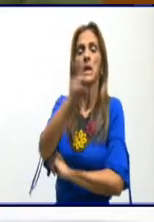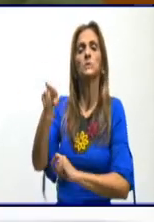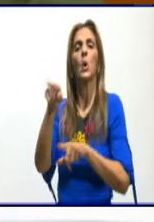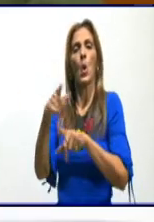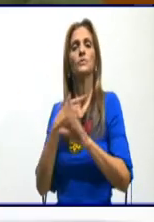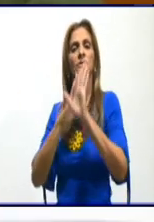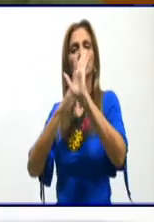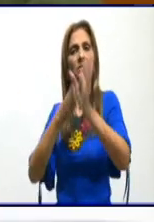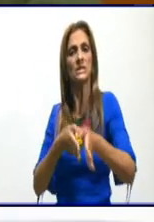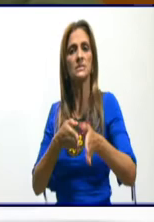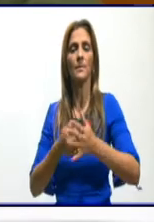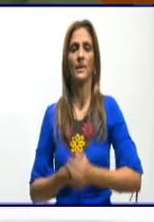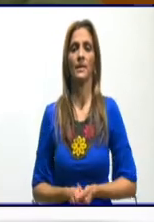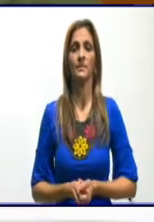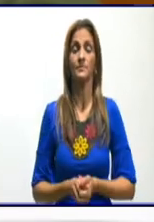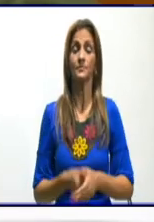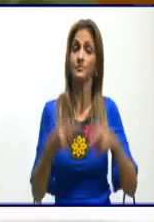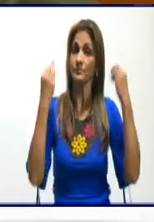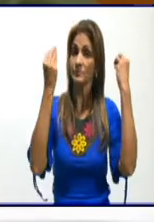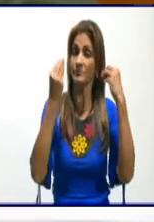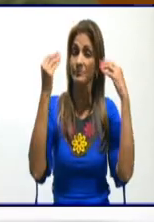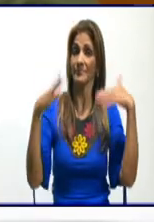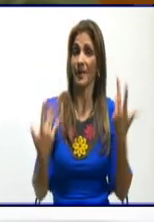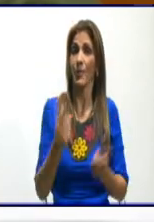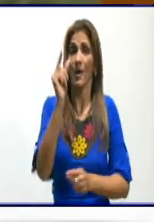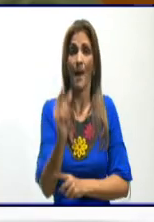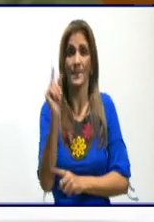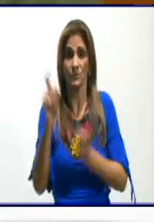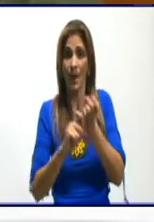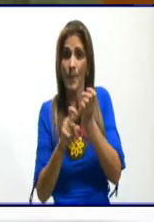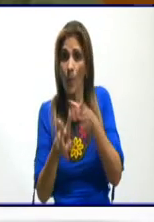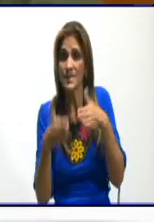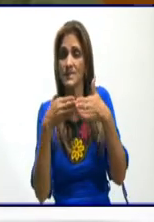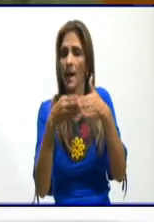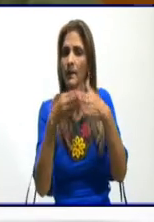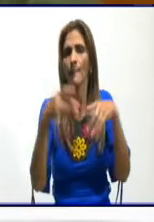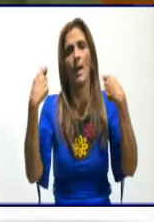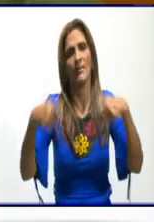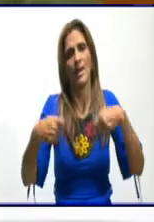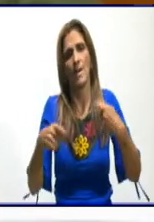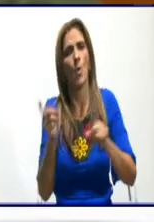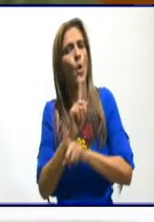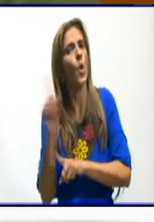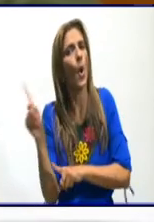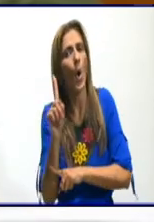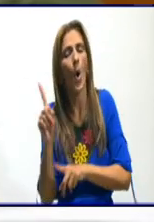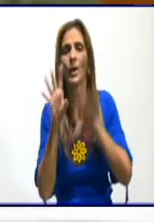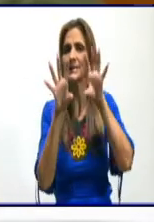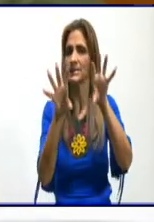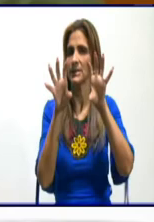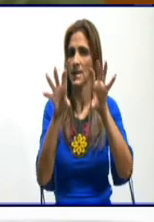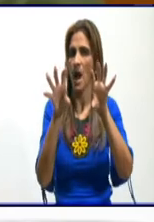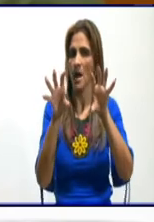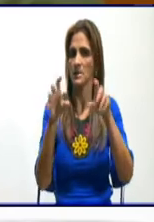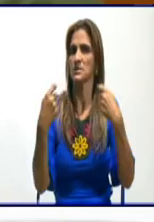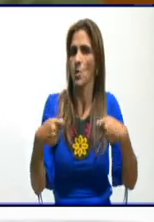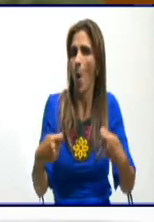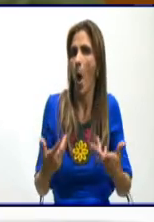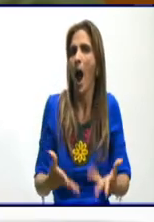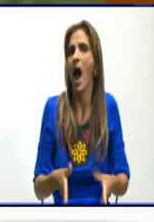dignos más que criticar o enjuiciar es asumir con mayor sentido de responsabilidad con mayor entusiasmo